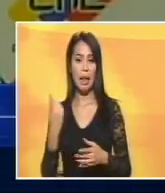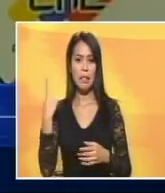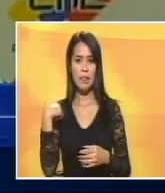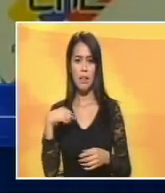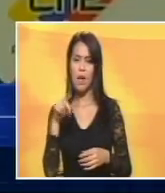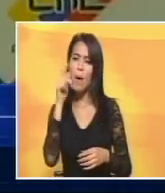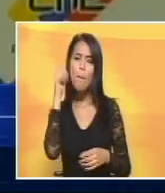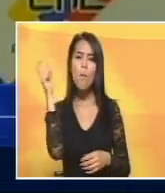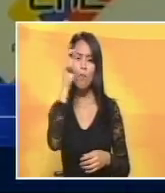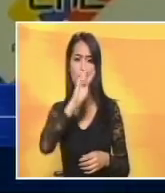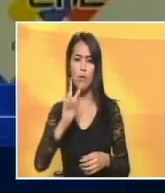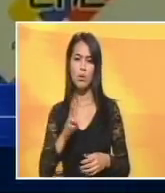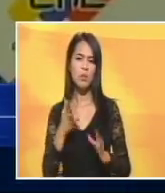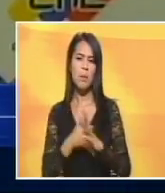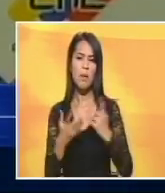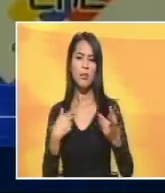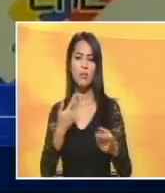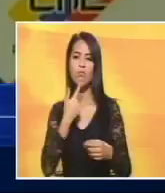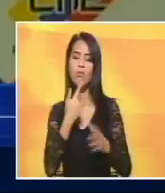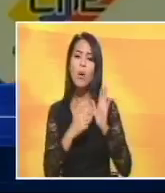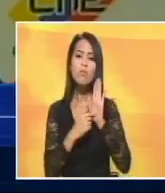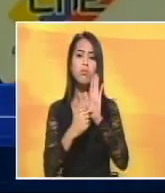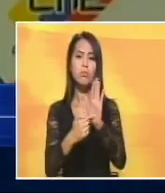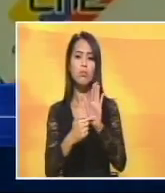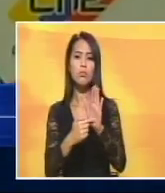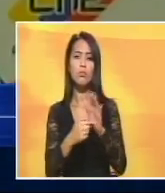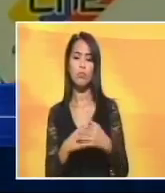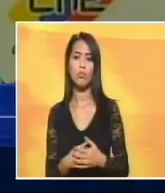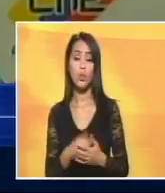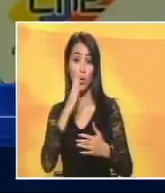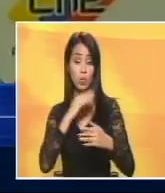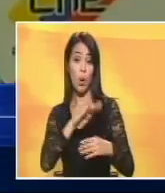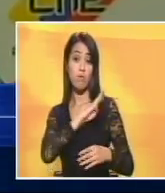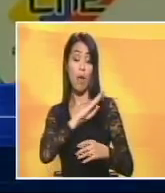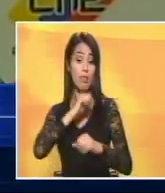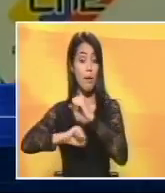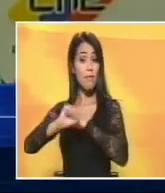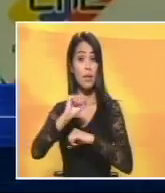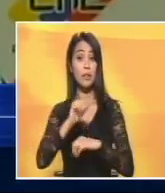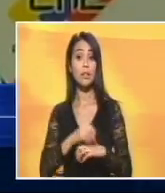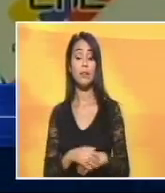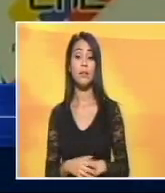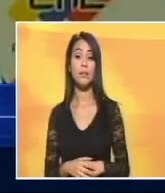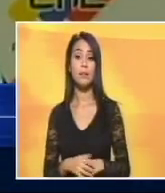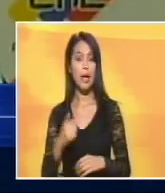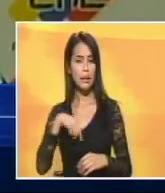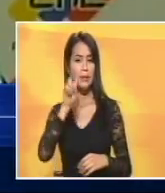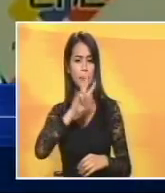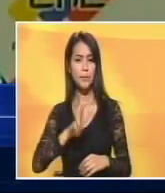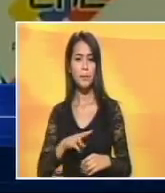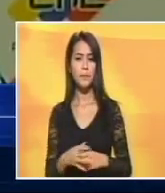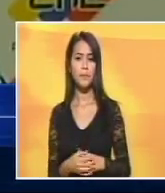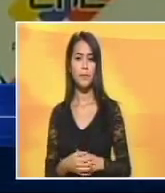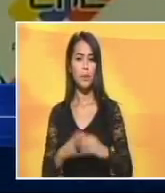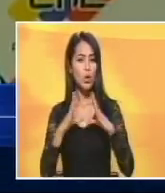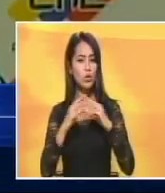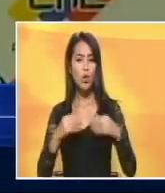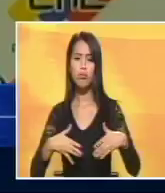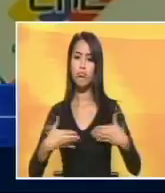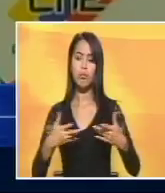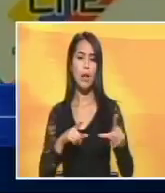de Venezuela para expresar su soberanía en este país. Todo está